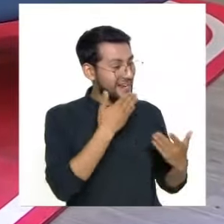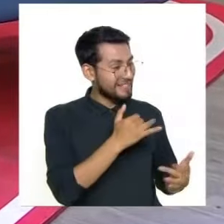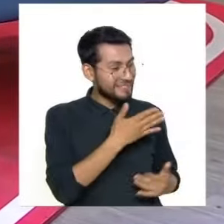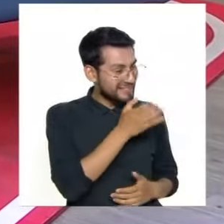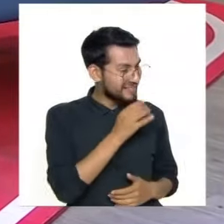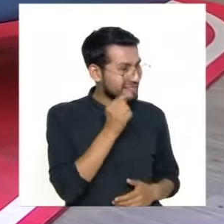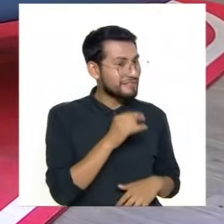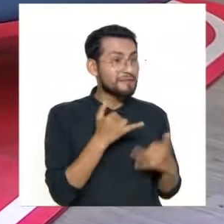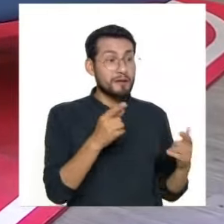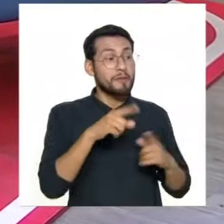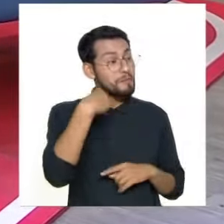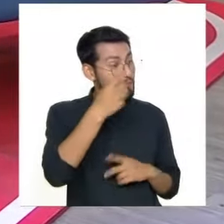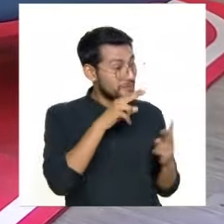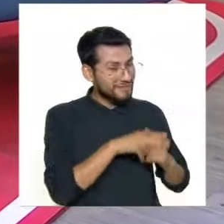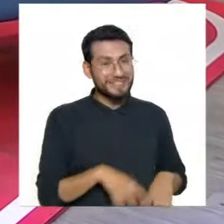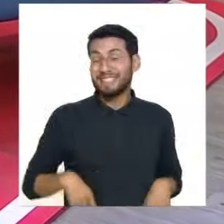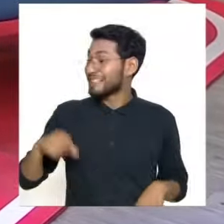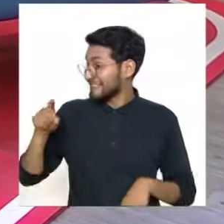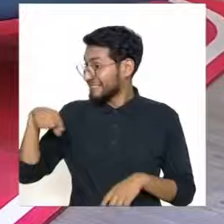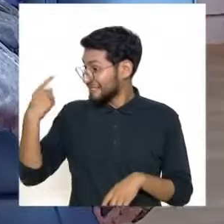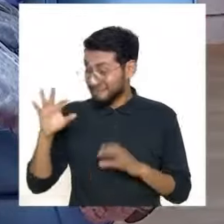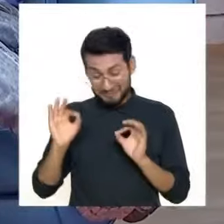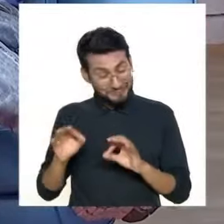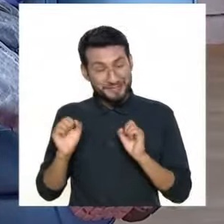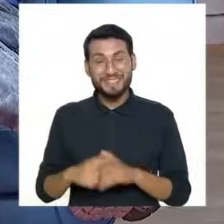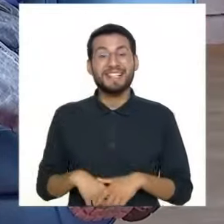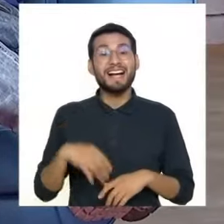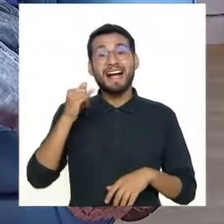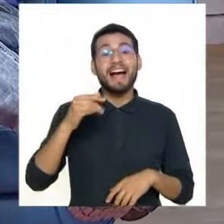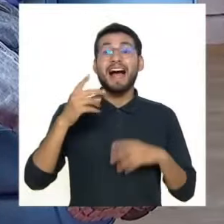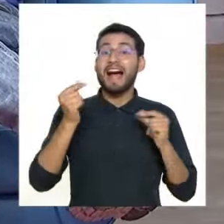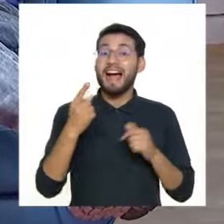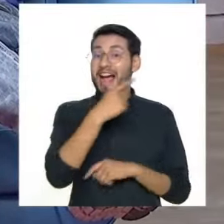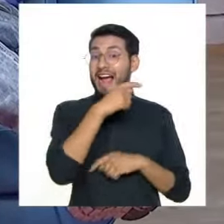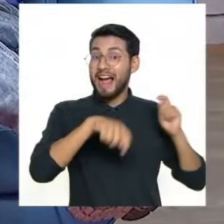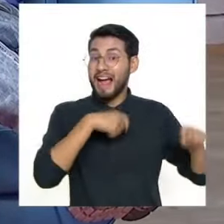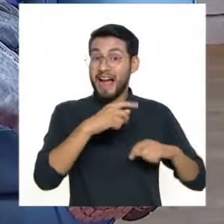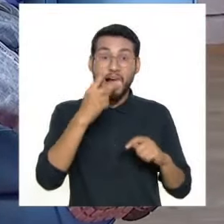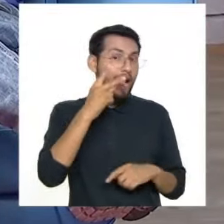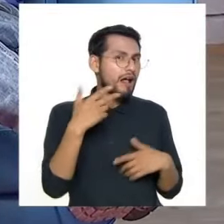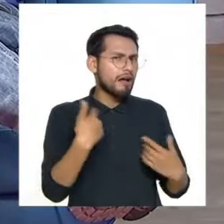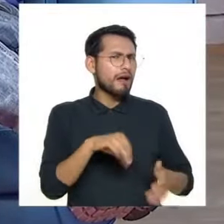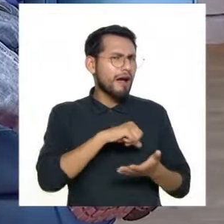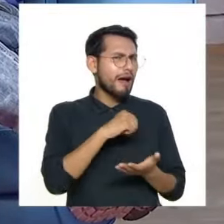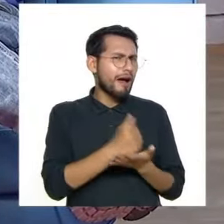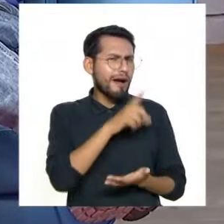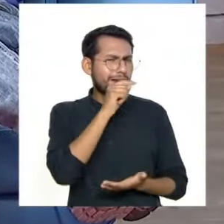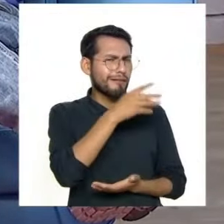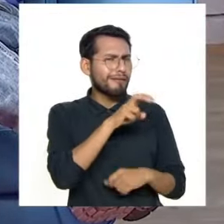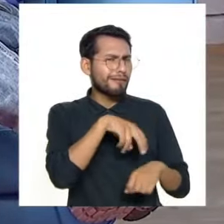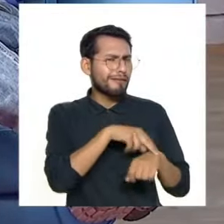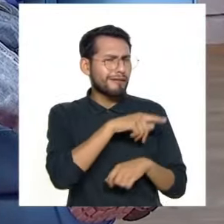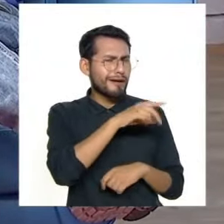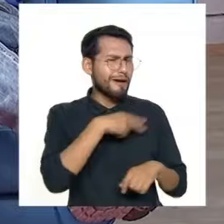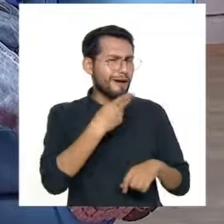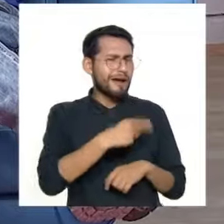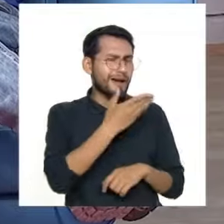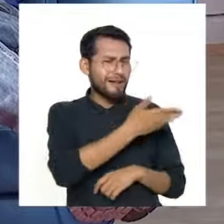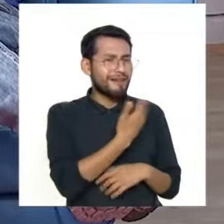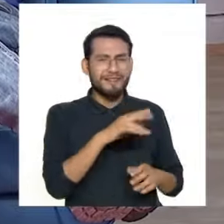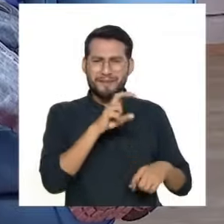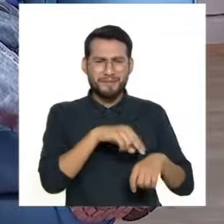Cris hasta la próxima hasta la próxima sin duda nos vamos rápidamente para la cocina para ver cómo está el arrocito con pollo y la papita a la huancaína